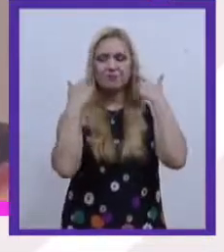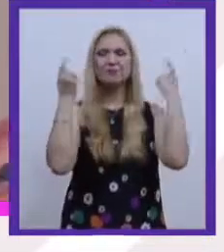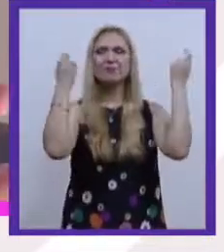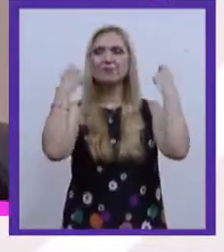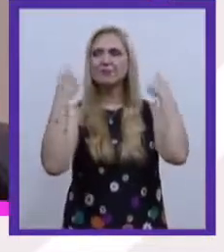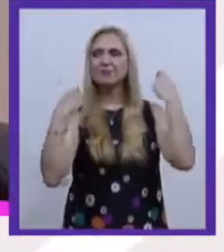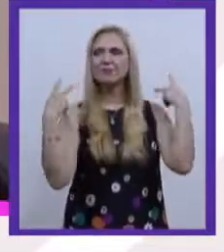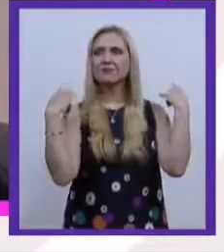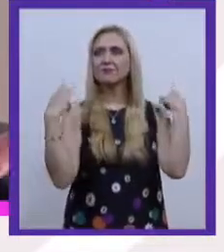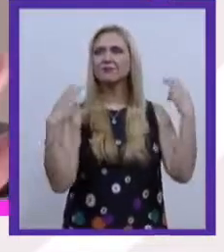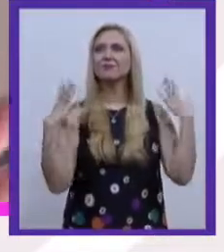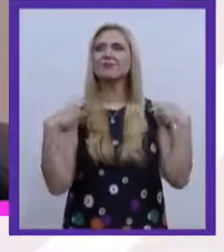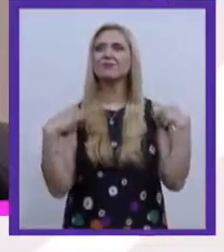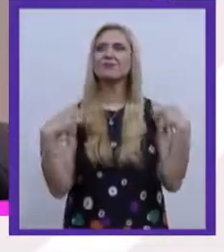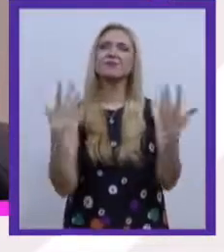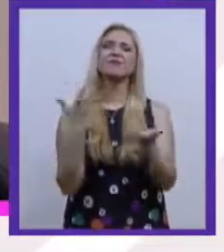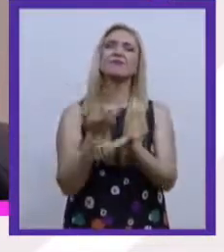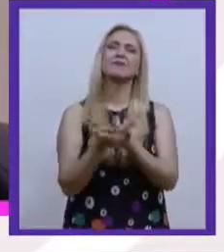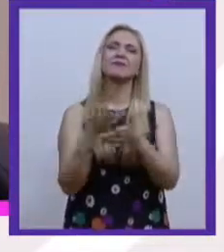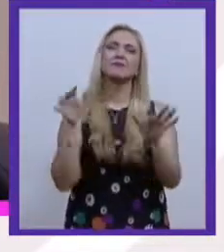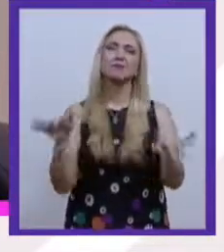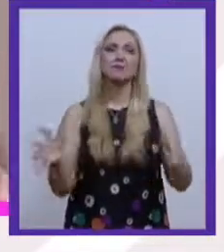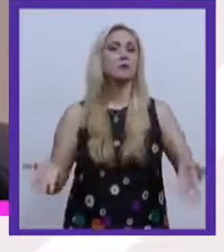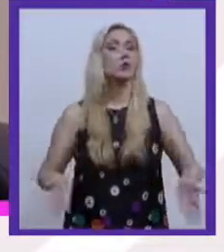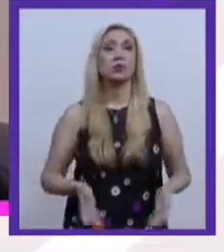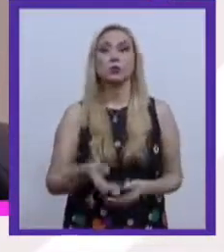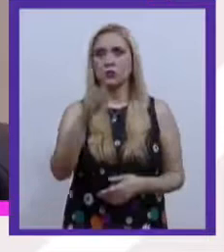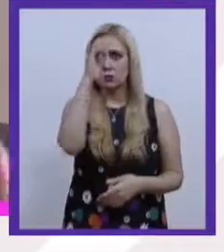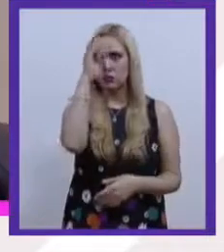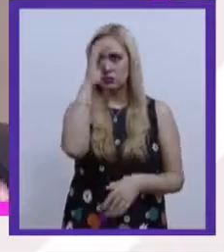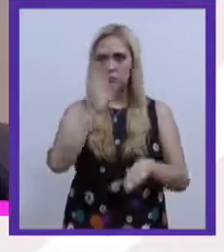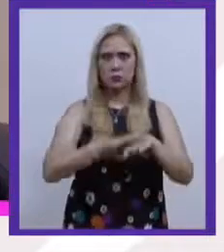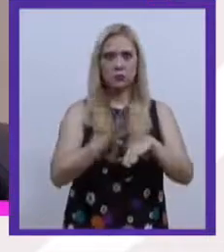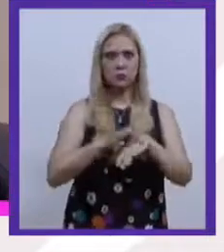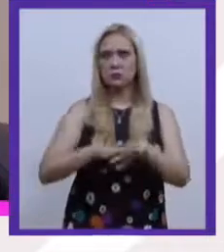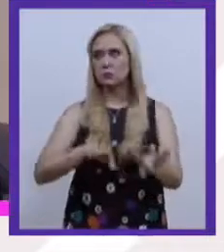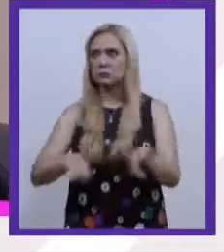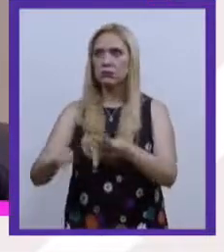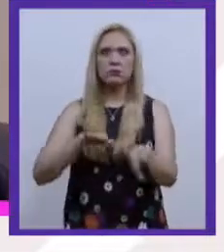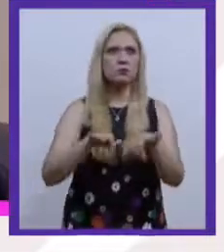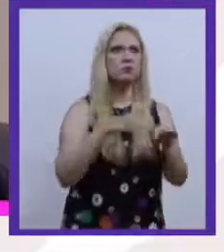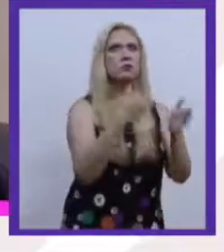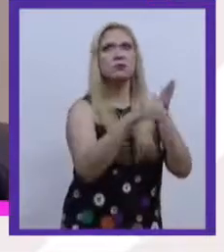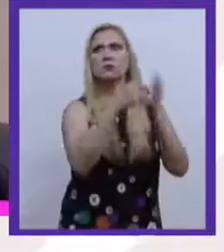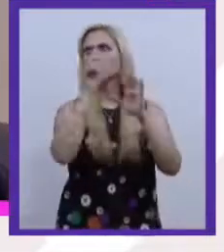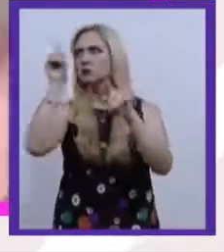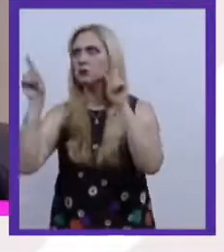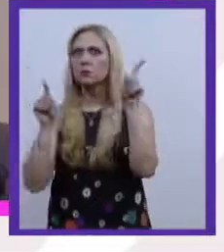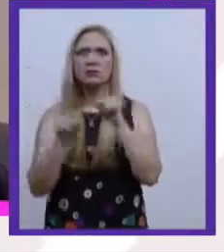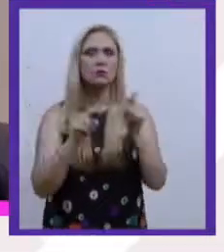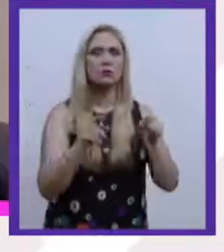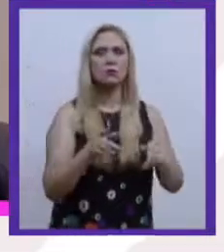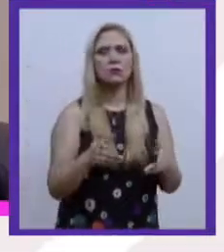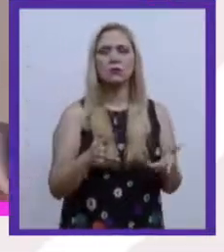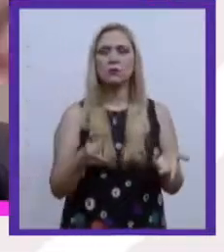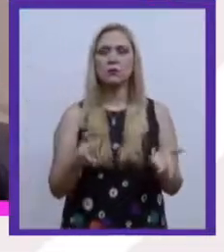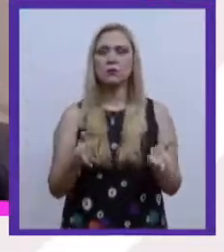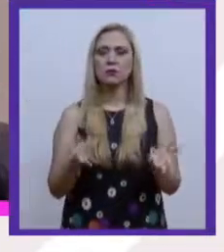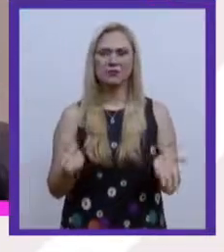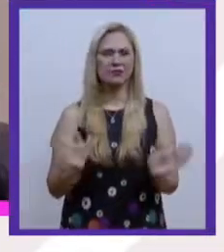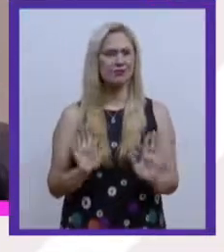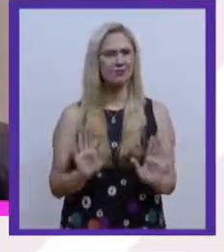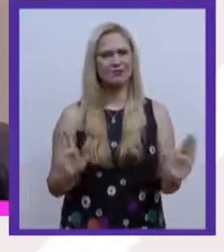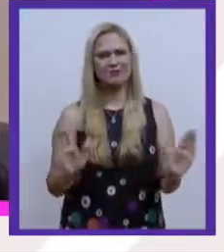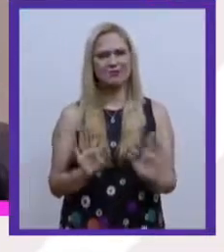trabajes, más productivo eres, y no es así. También se ha demostrado claramente que no es verdad que entre más trabajo, más productivo